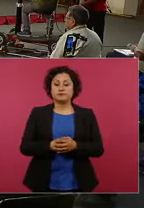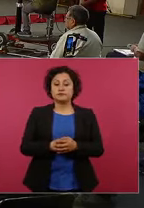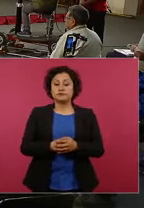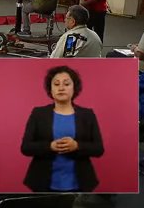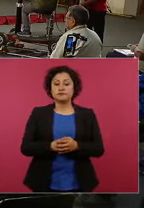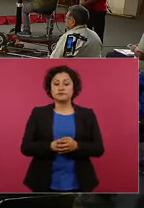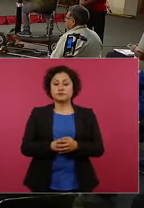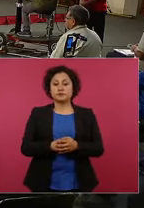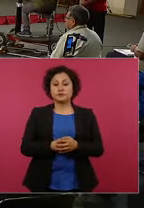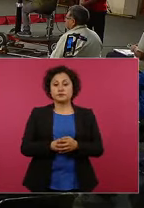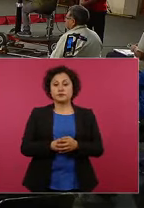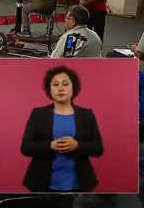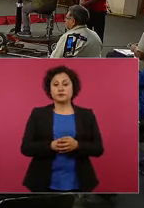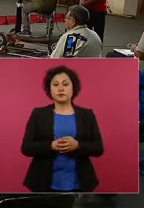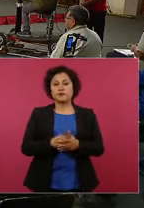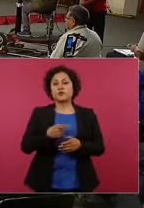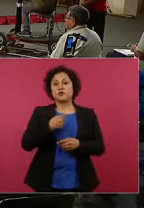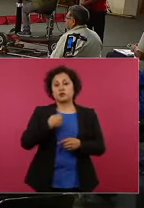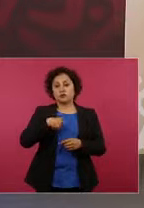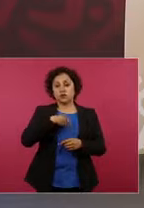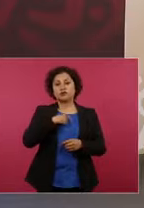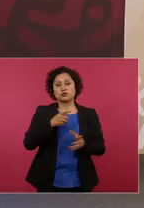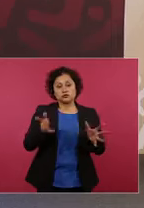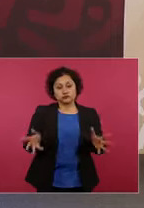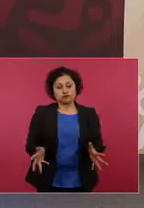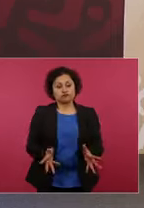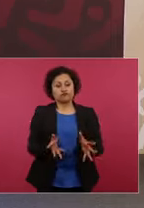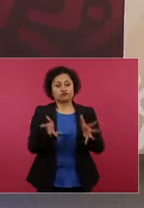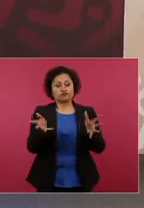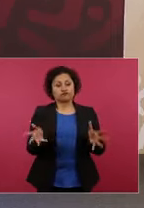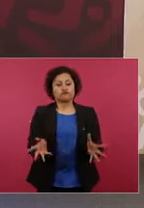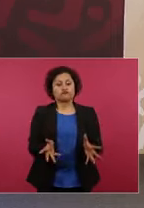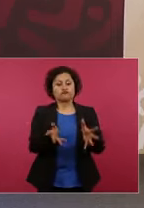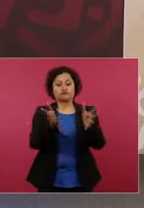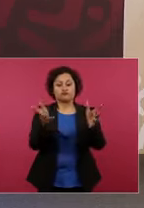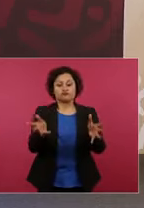Y aquí empezamos a levantarlo, a levantarlo.